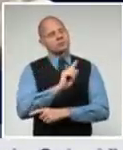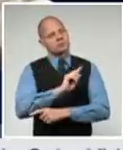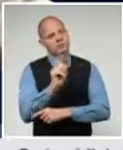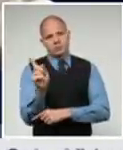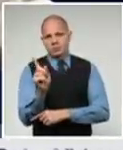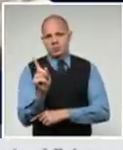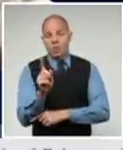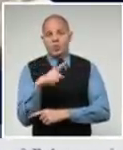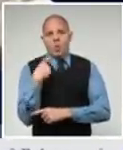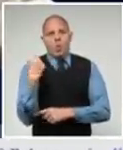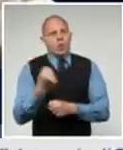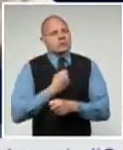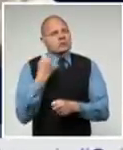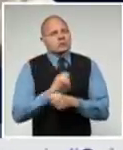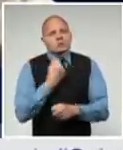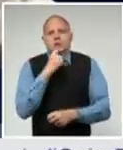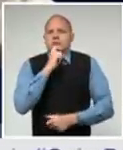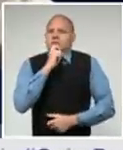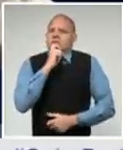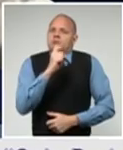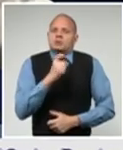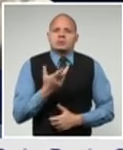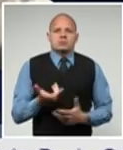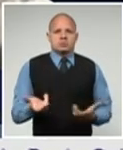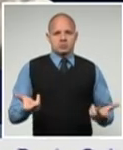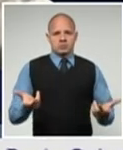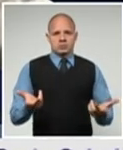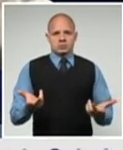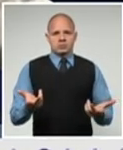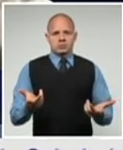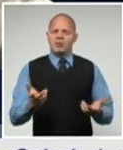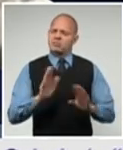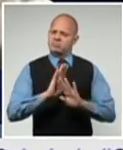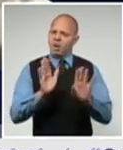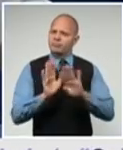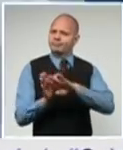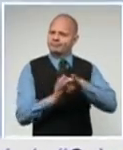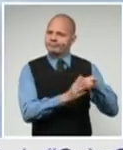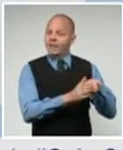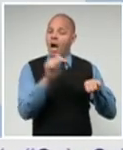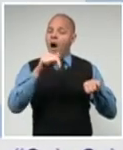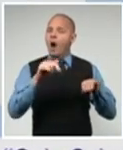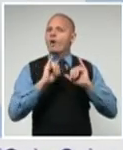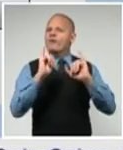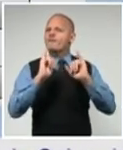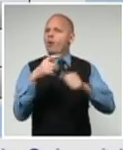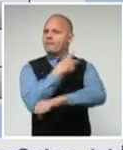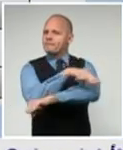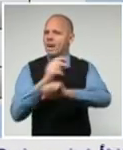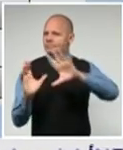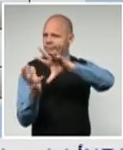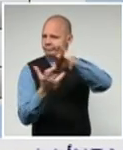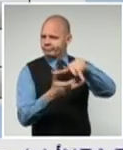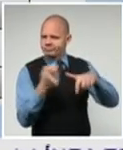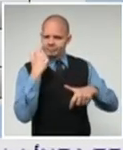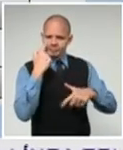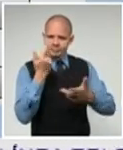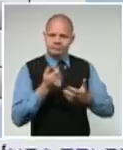país. El mundo se mantiene en los 185 países que han